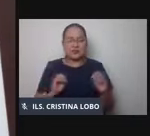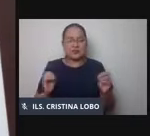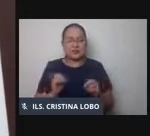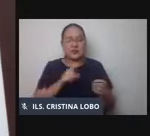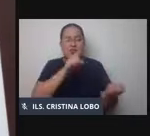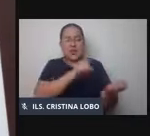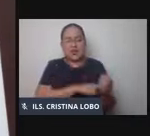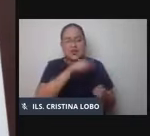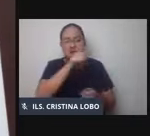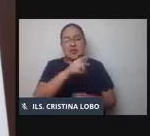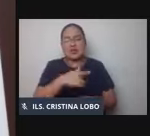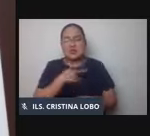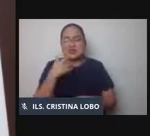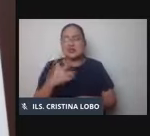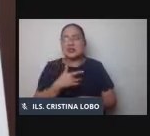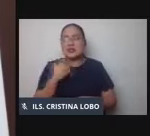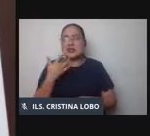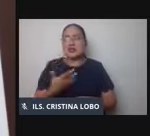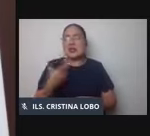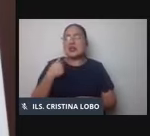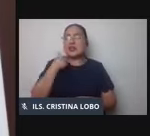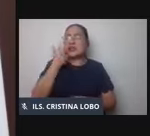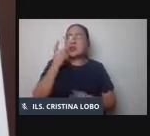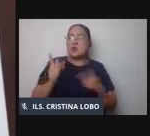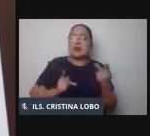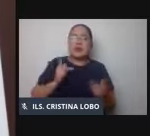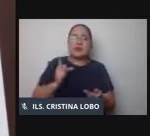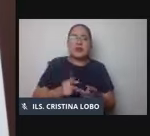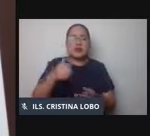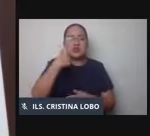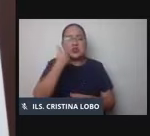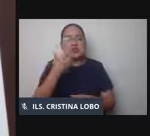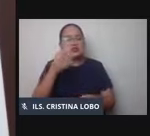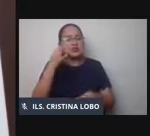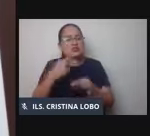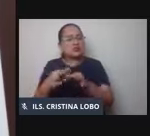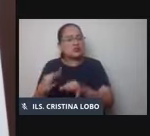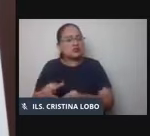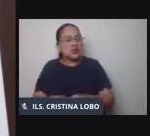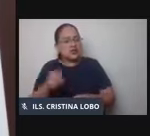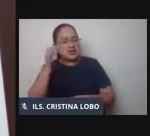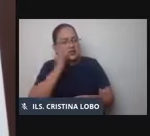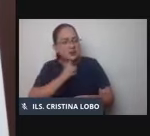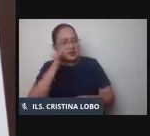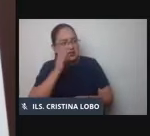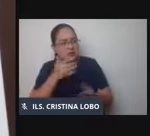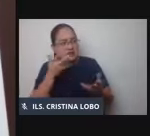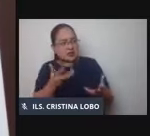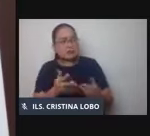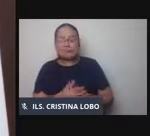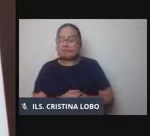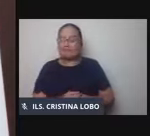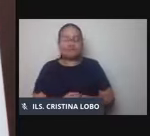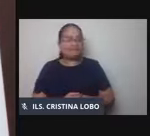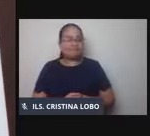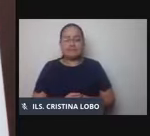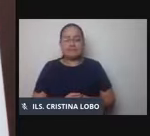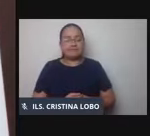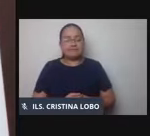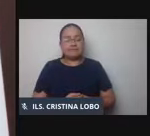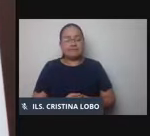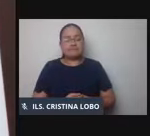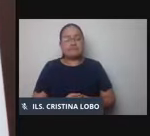la sensación de perfeccionismo. Y ahí está la clave terrible, fíjense. La